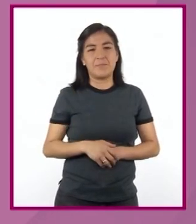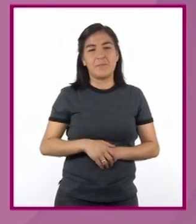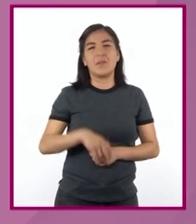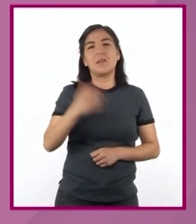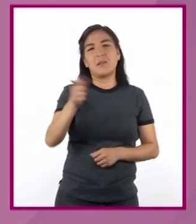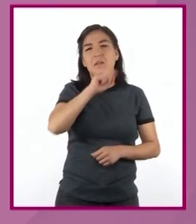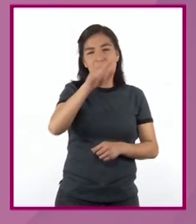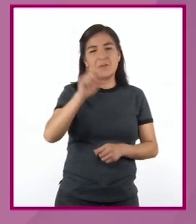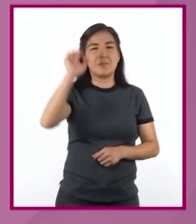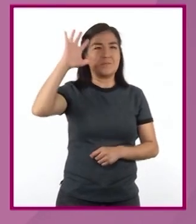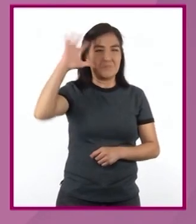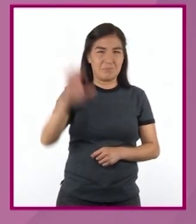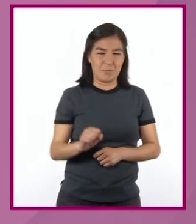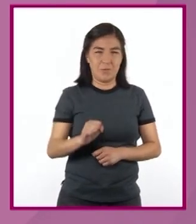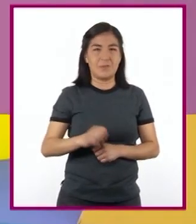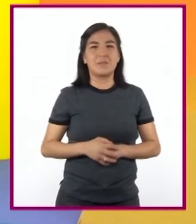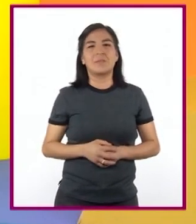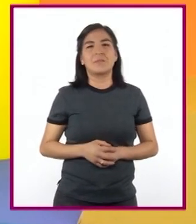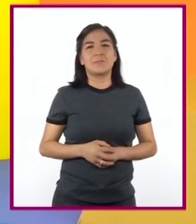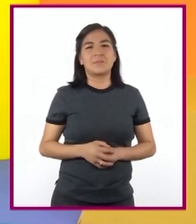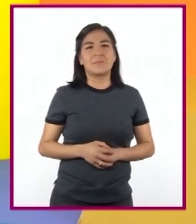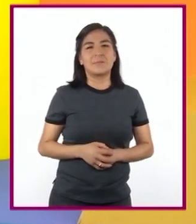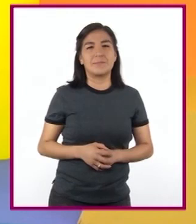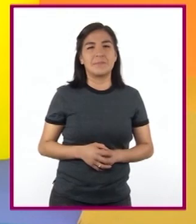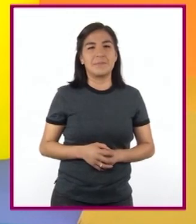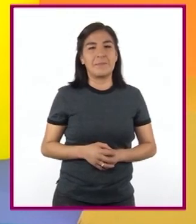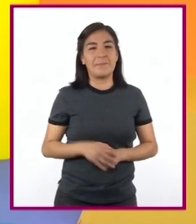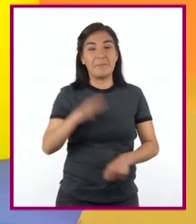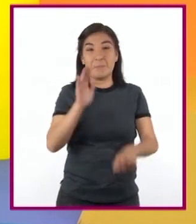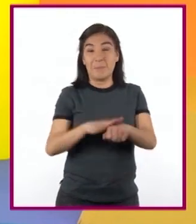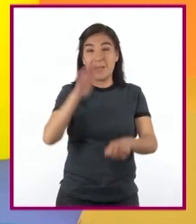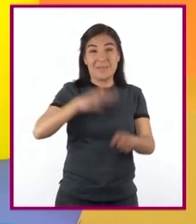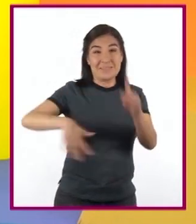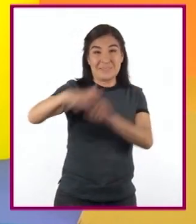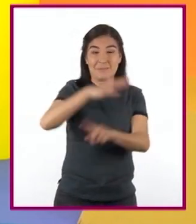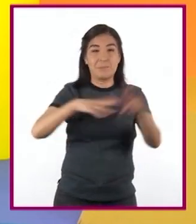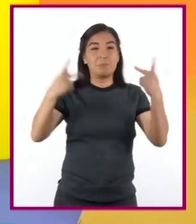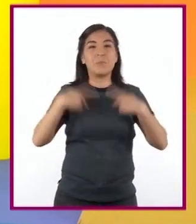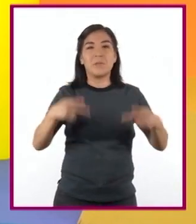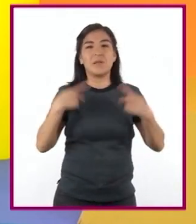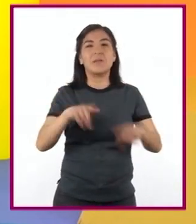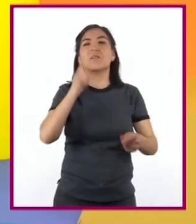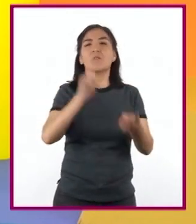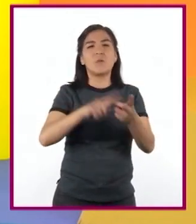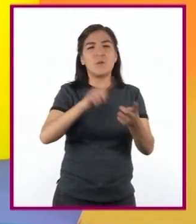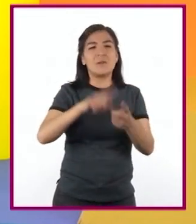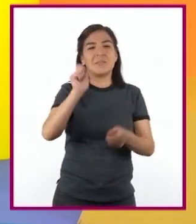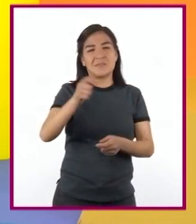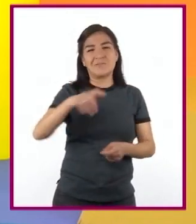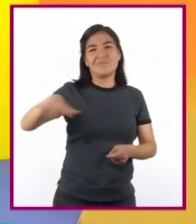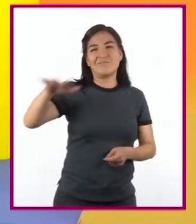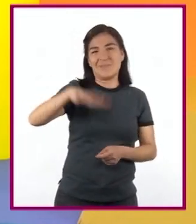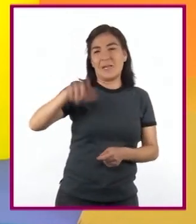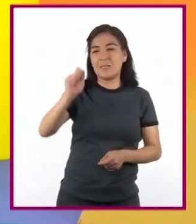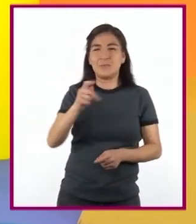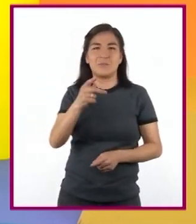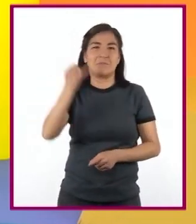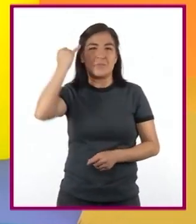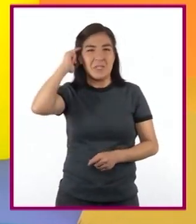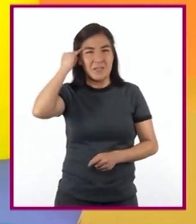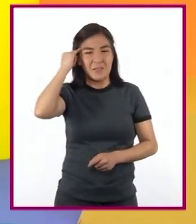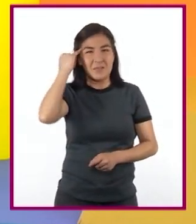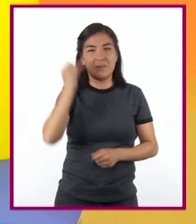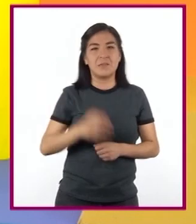José María Morelos y Pavón. La mayoría de ellos provenientes de las élites criollas,